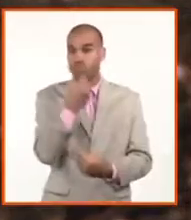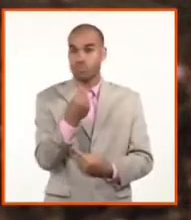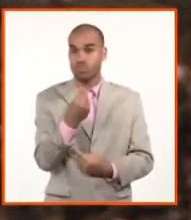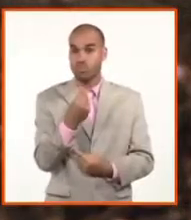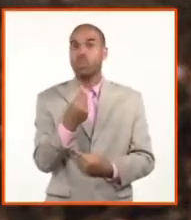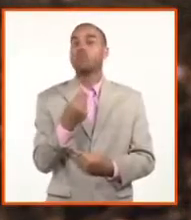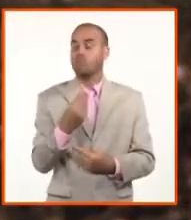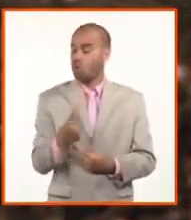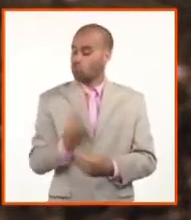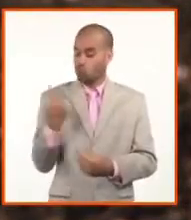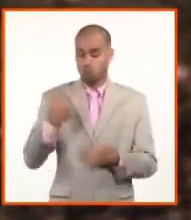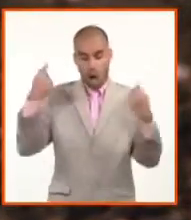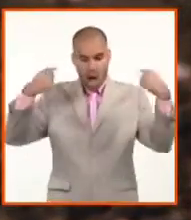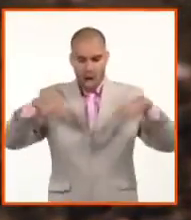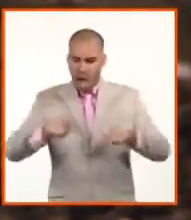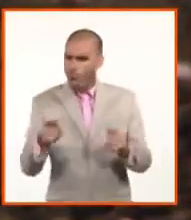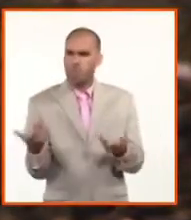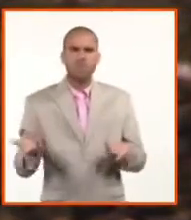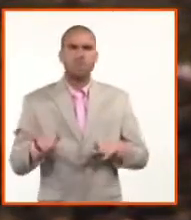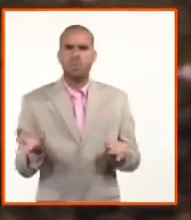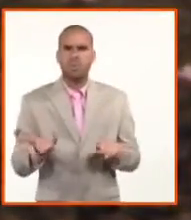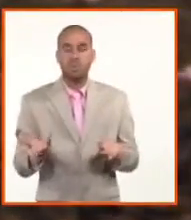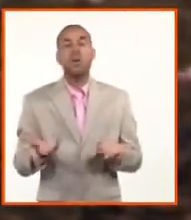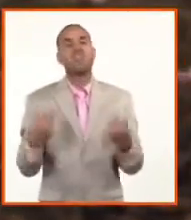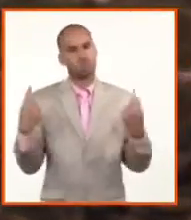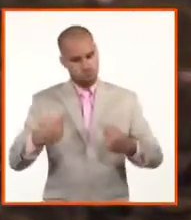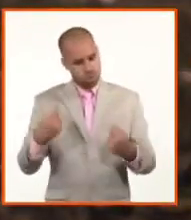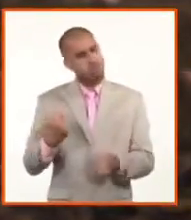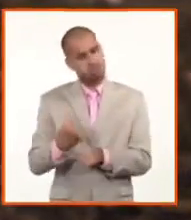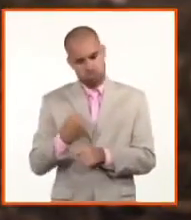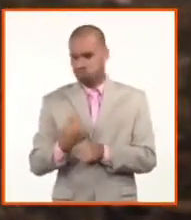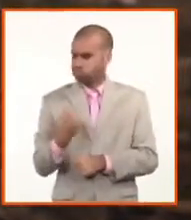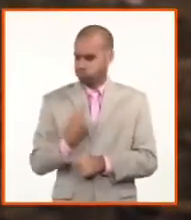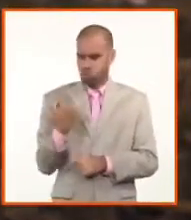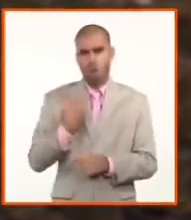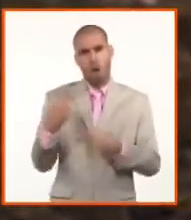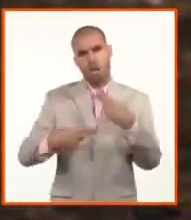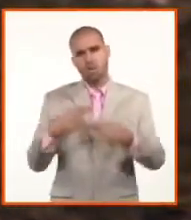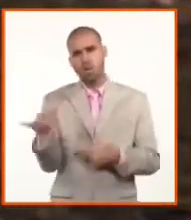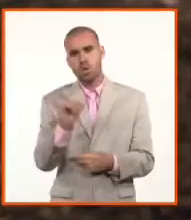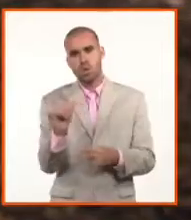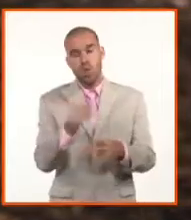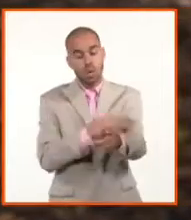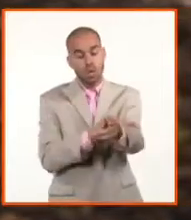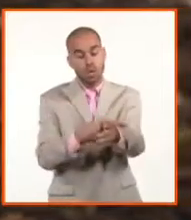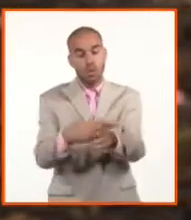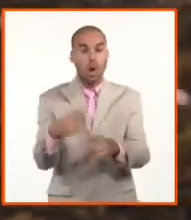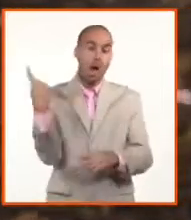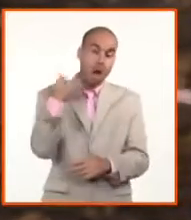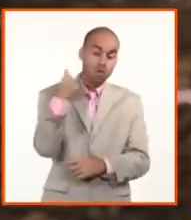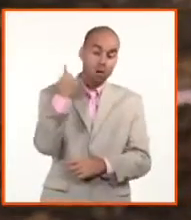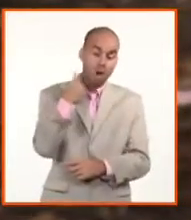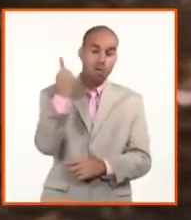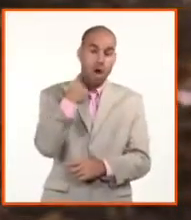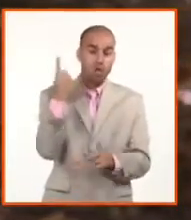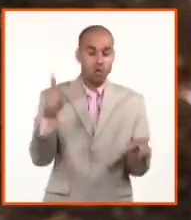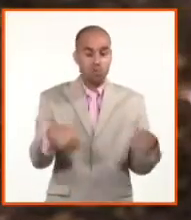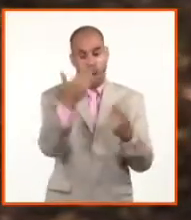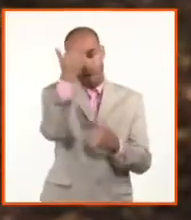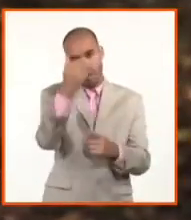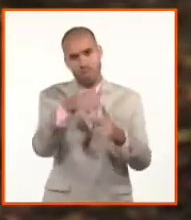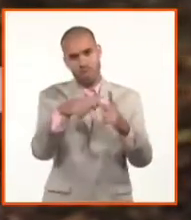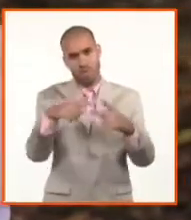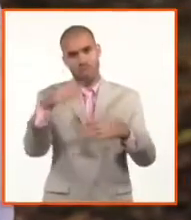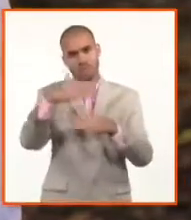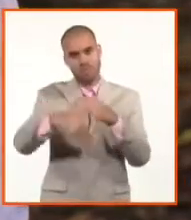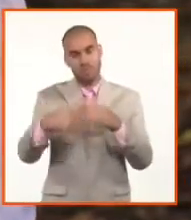los presentes tiempos, duros y gloriosos. Cumple la historia años mozos por los hermanos Saiz. Ojalá